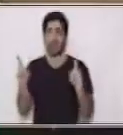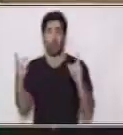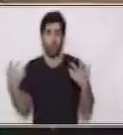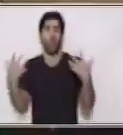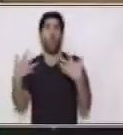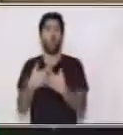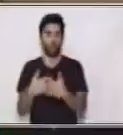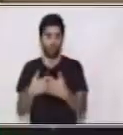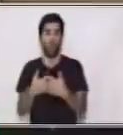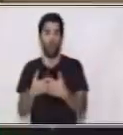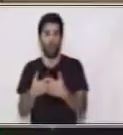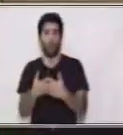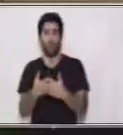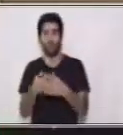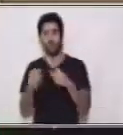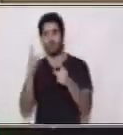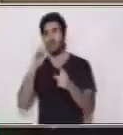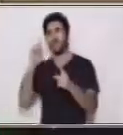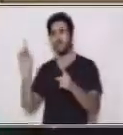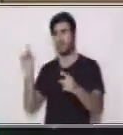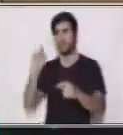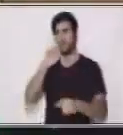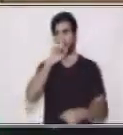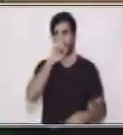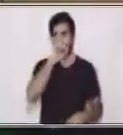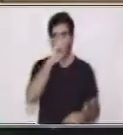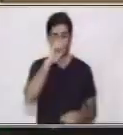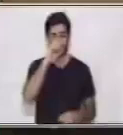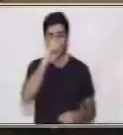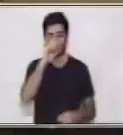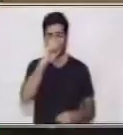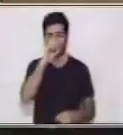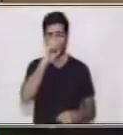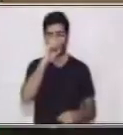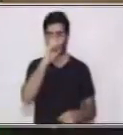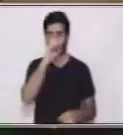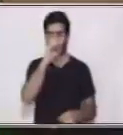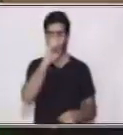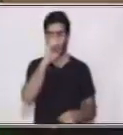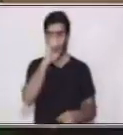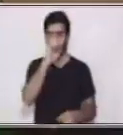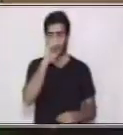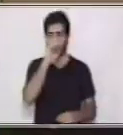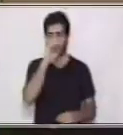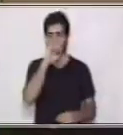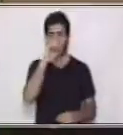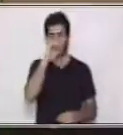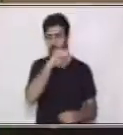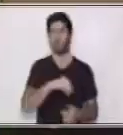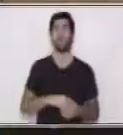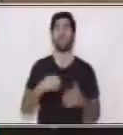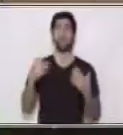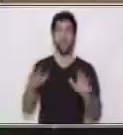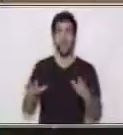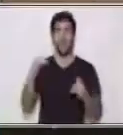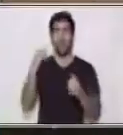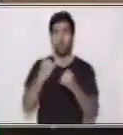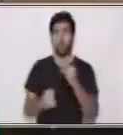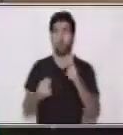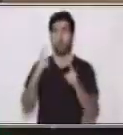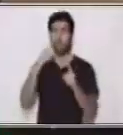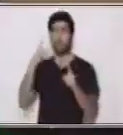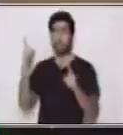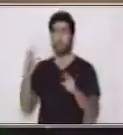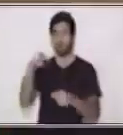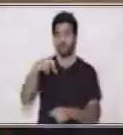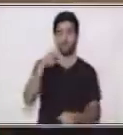palabras contradictorias, términos contradictorios, en la misma unión, en la misma estructura. Y por último tenemos